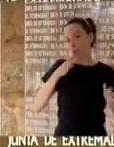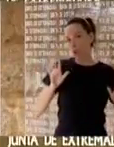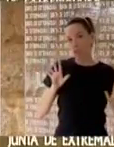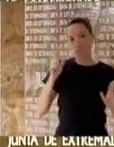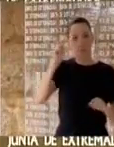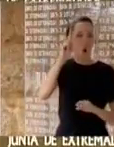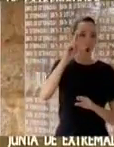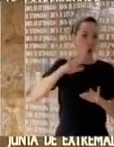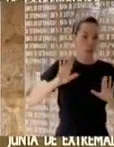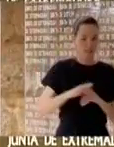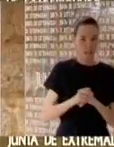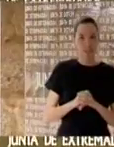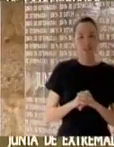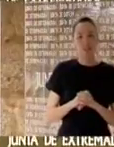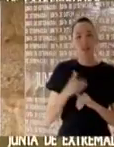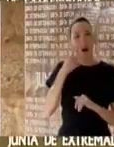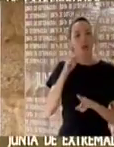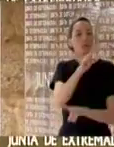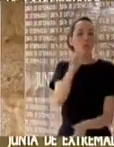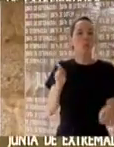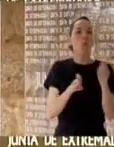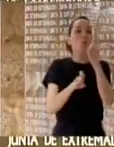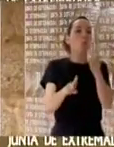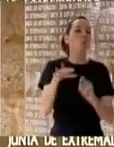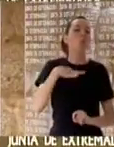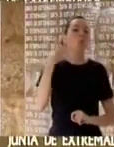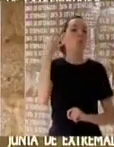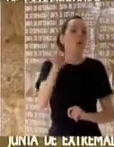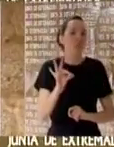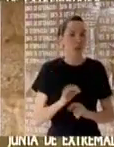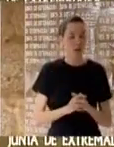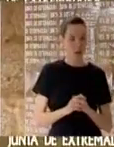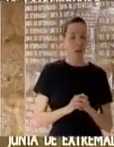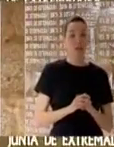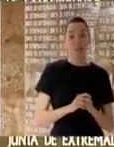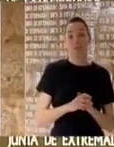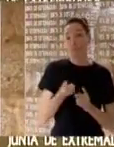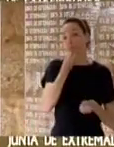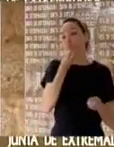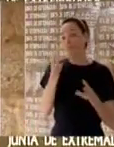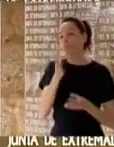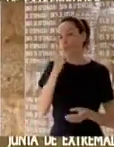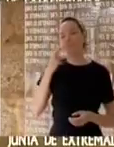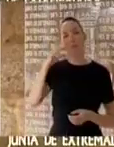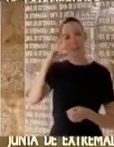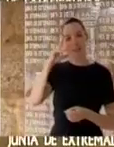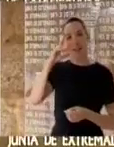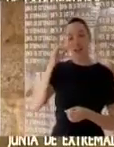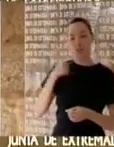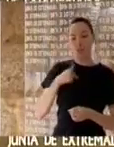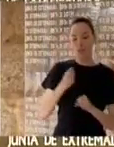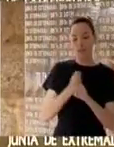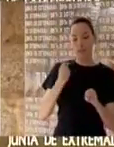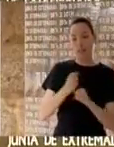No asertivo, sino utilizaría el término o el tiempo condicional. Se lo digo más que nada por experiencia. En fin, yo llevo 5 años